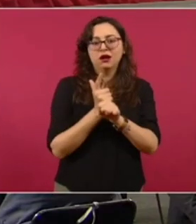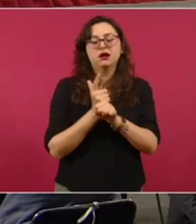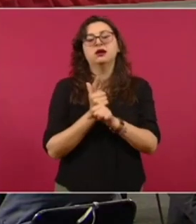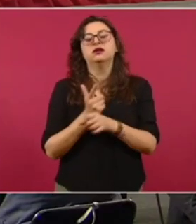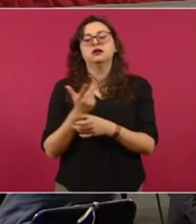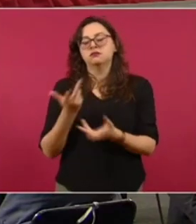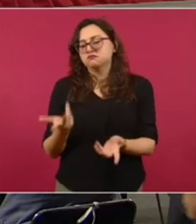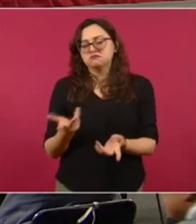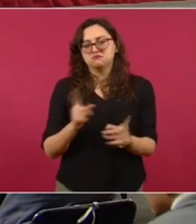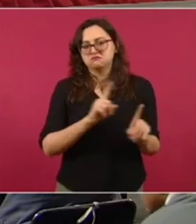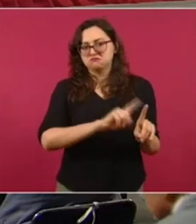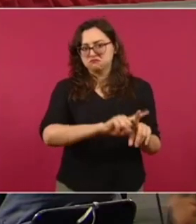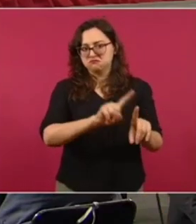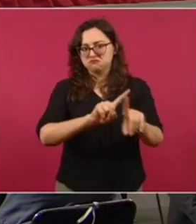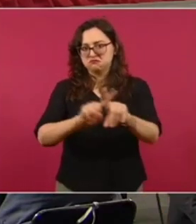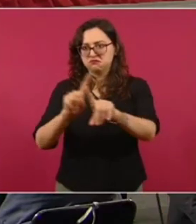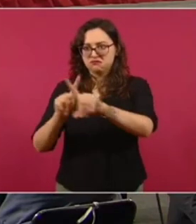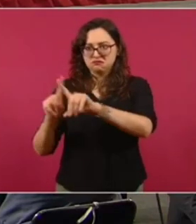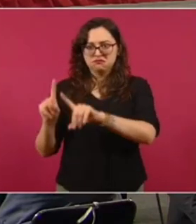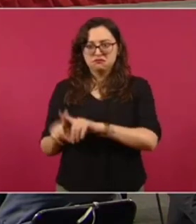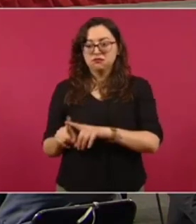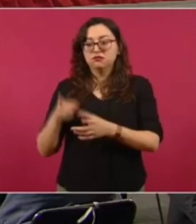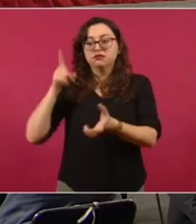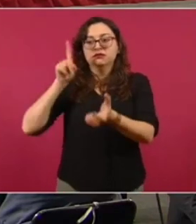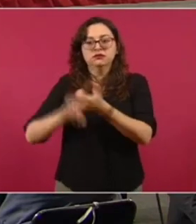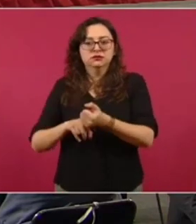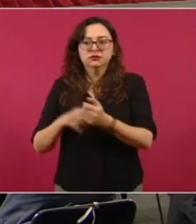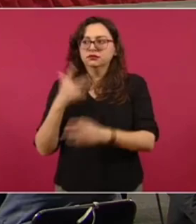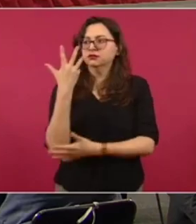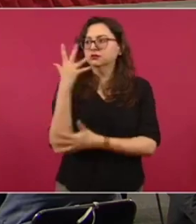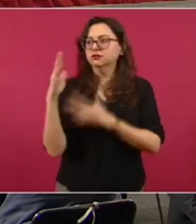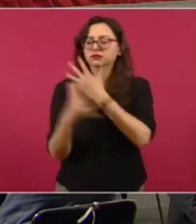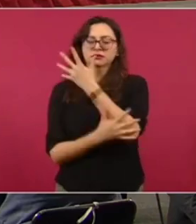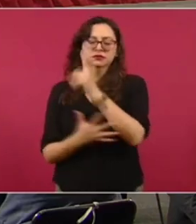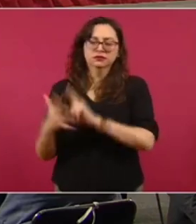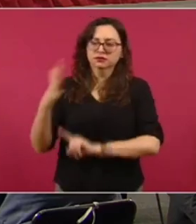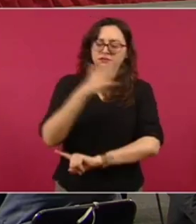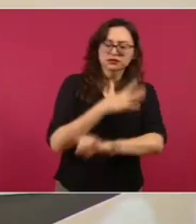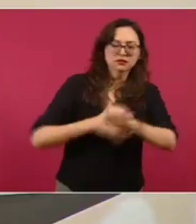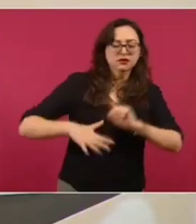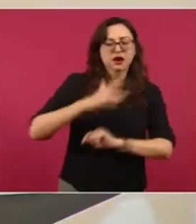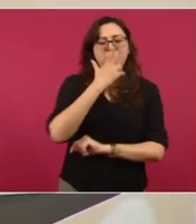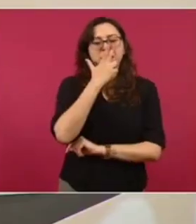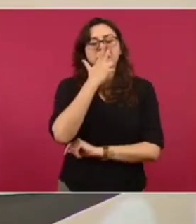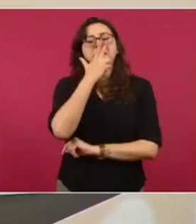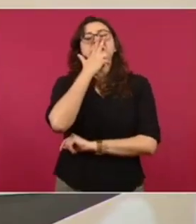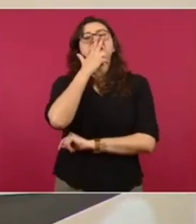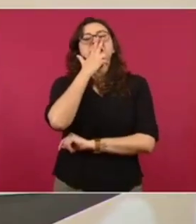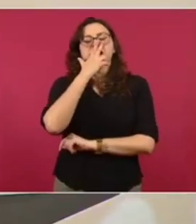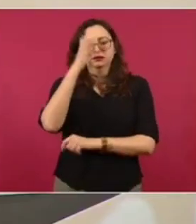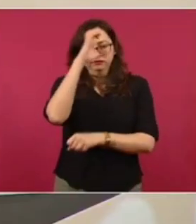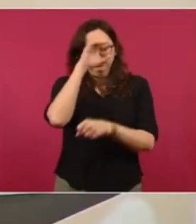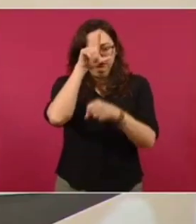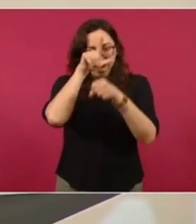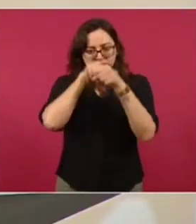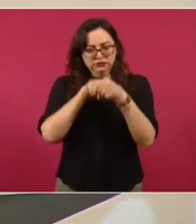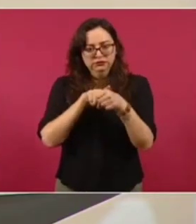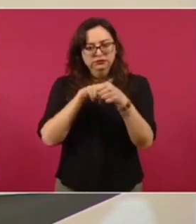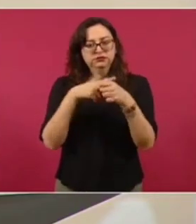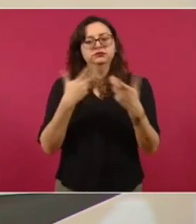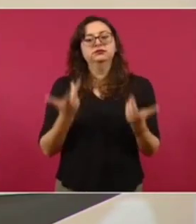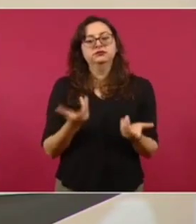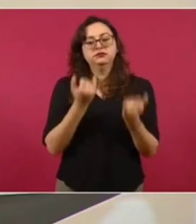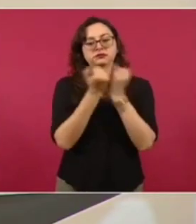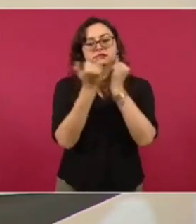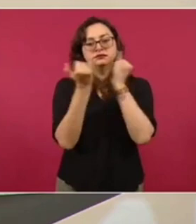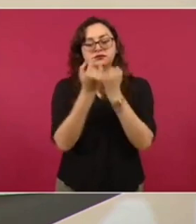y otros elementos naturales que constituyen parte del patrimonio biocultural. Y estamos trabajando